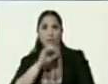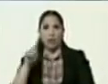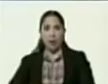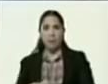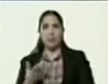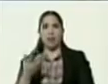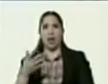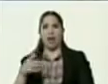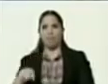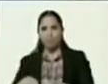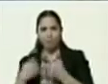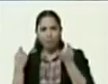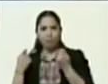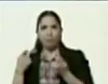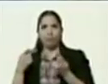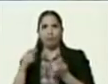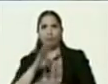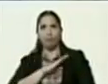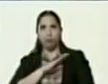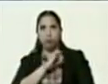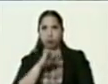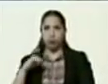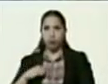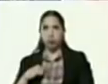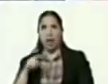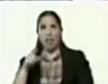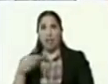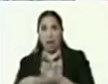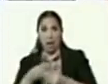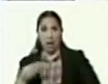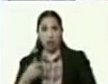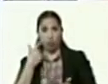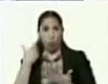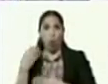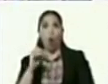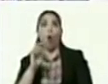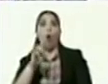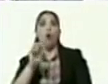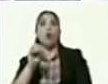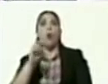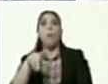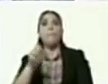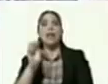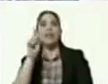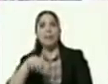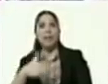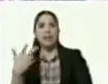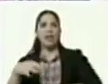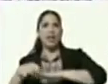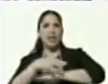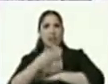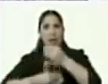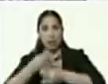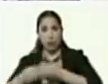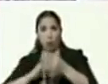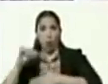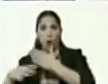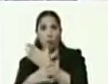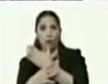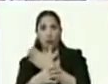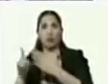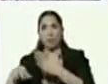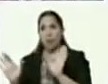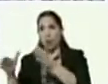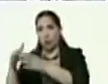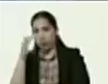privada aquí está mira la gracia de Guaidó en orope y en tres islas aquí está lo que hizo el grupo paramilitar